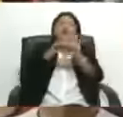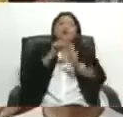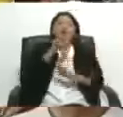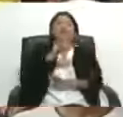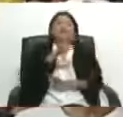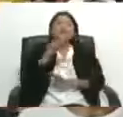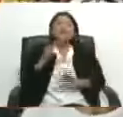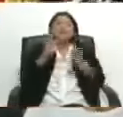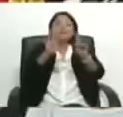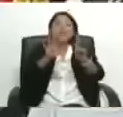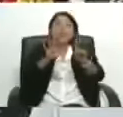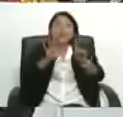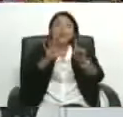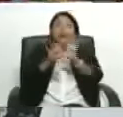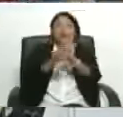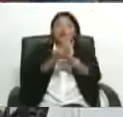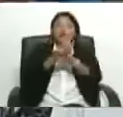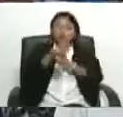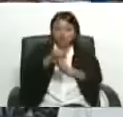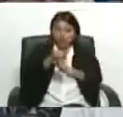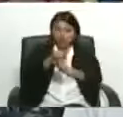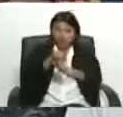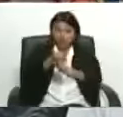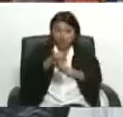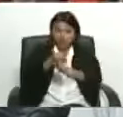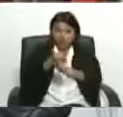326 de nuestra Constitución.